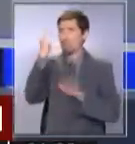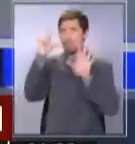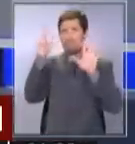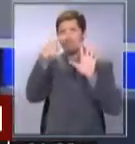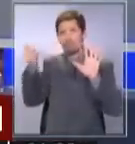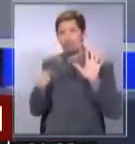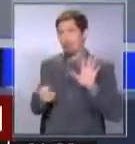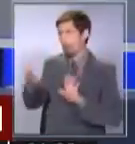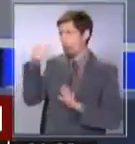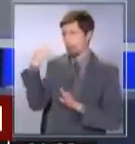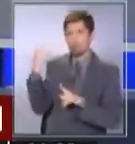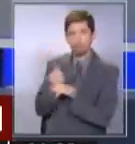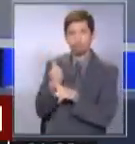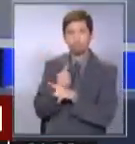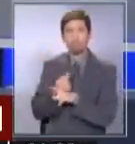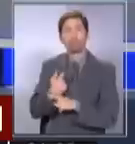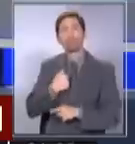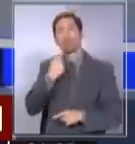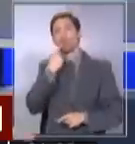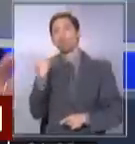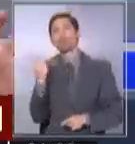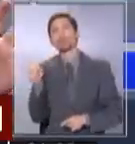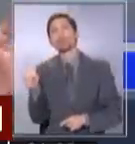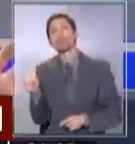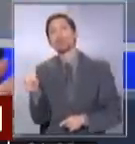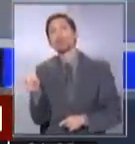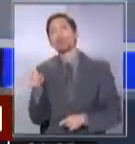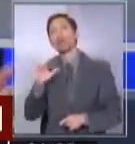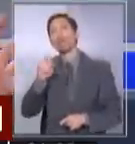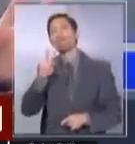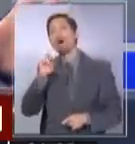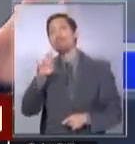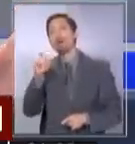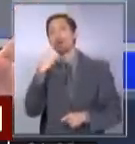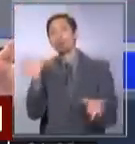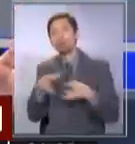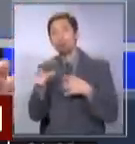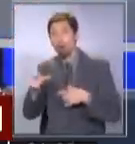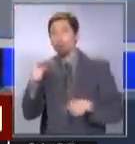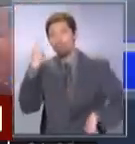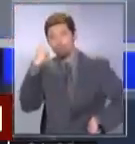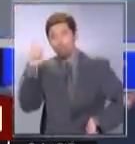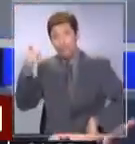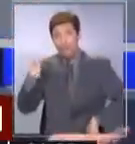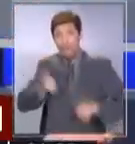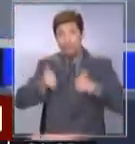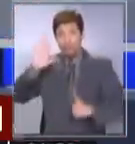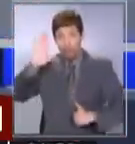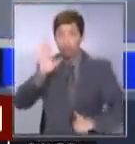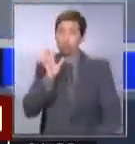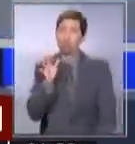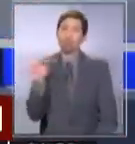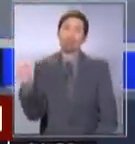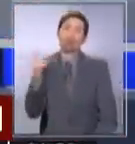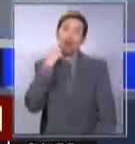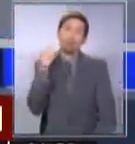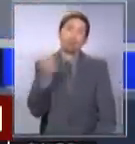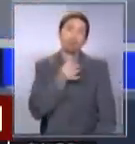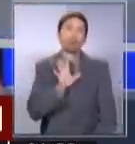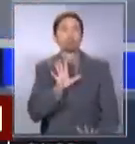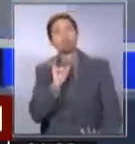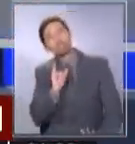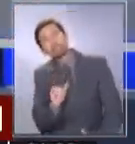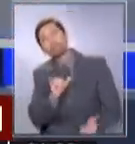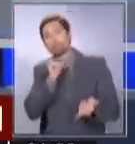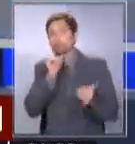directamente si él iba a ser el abanderado de opol y me dijo que lo estaba pensando que es una opción no me quiso decir que sí por un tema de me imagino